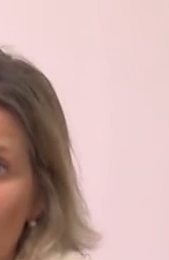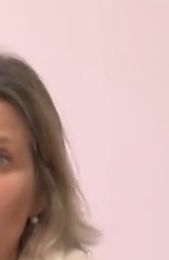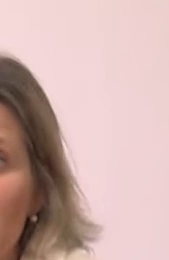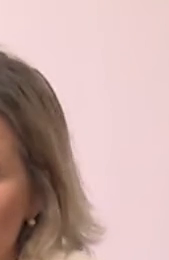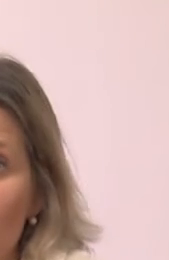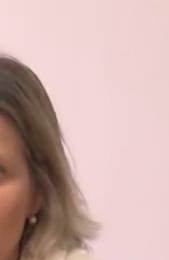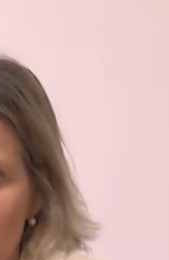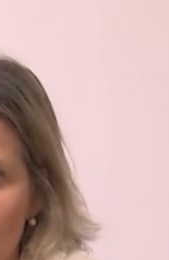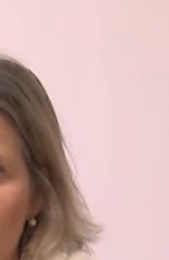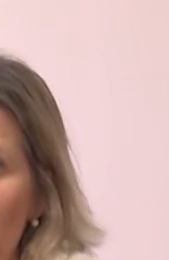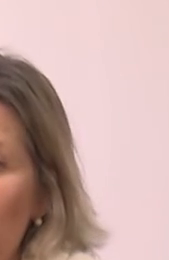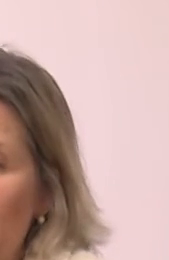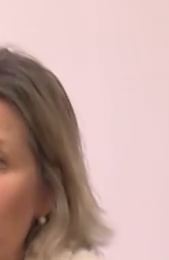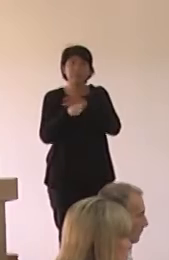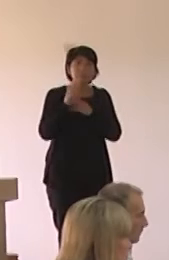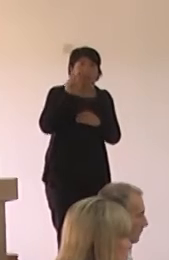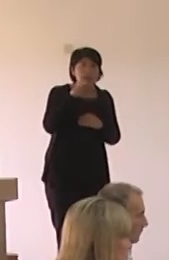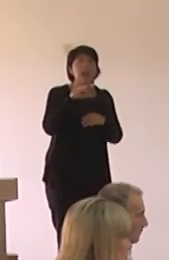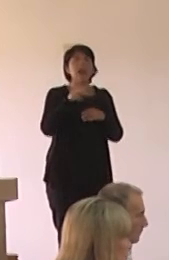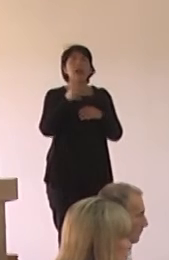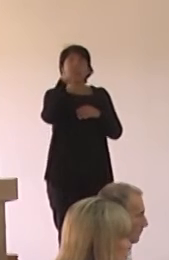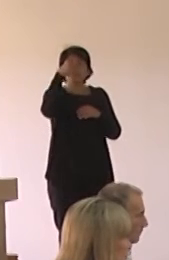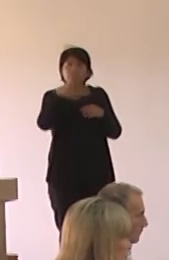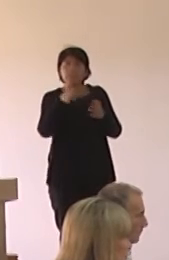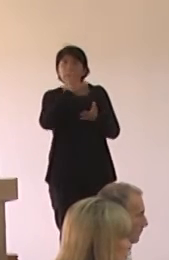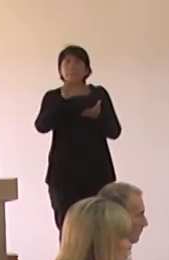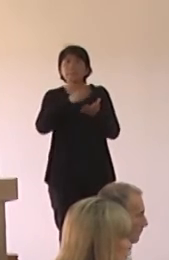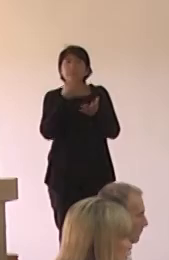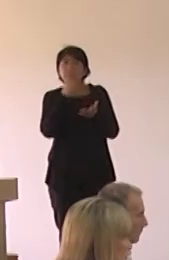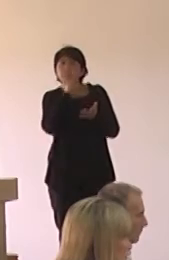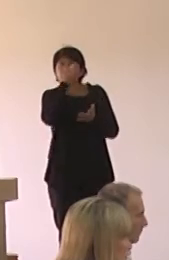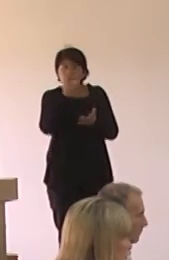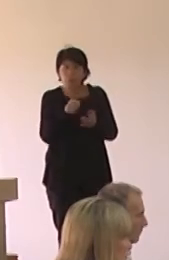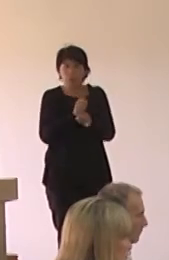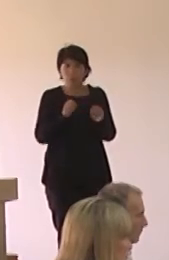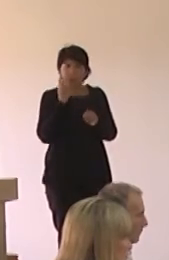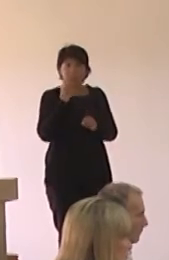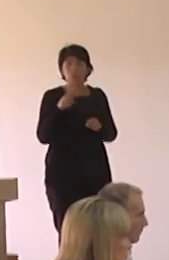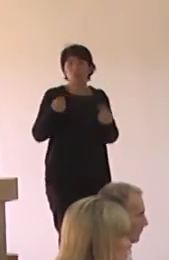a mí para analizar, el intendente me tiró un mandado a mí para analizar en el directorio del BPS.